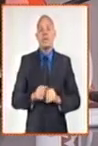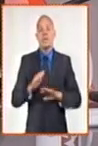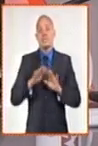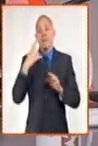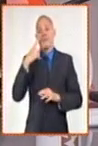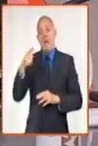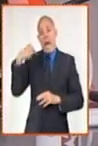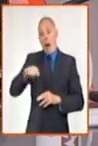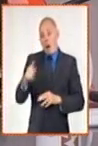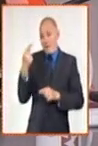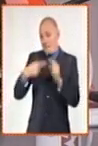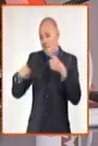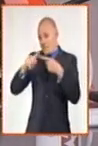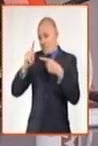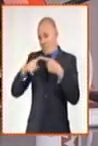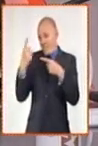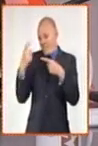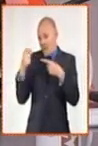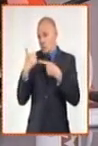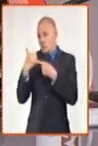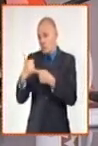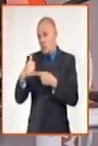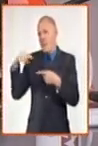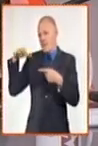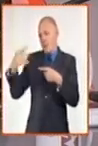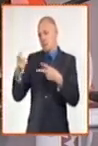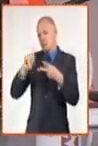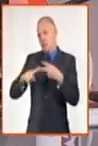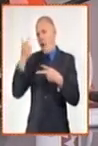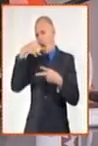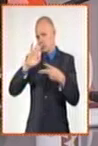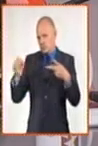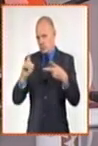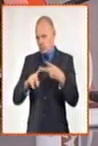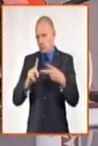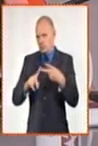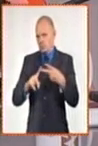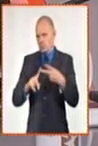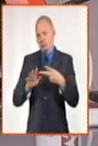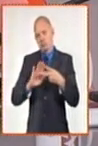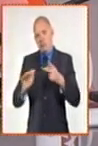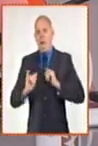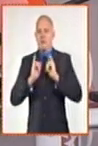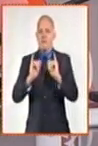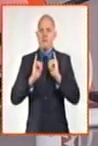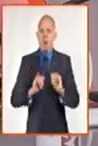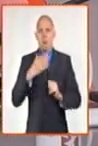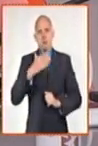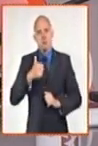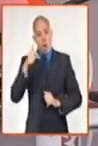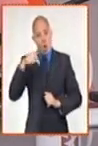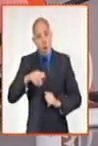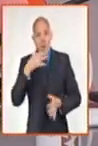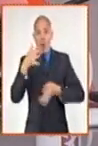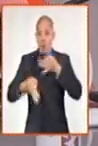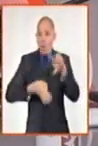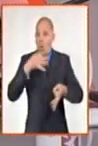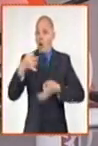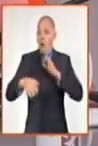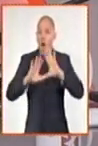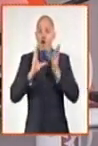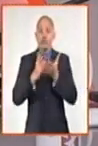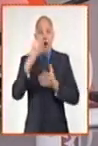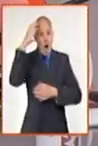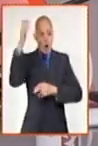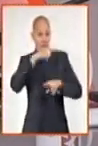pues Artemisa, y en primer lugar Pinar del Río, que es el más complejo de todos los territorios. Hemos tenido información pues amplia hoy de